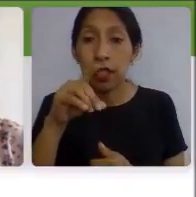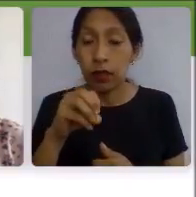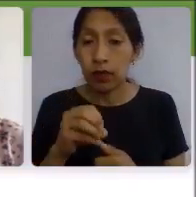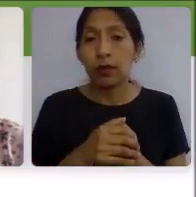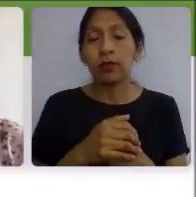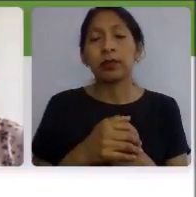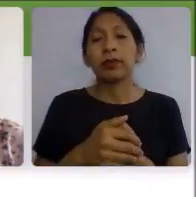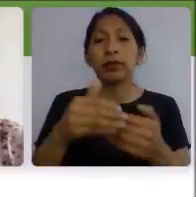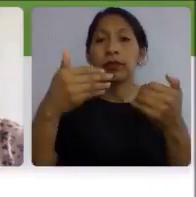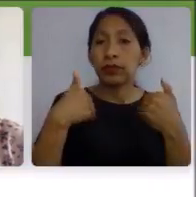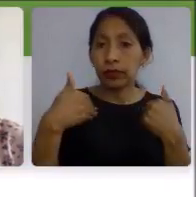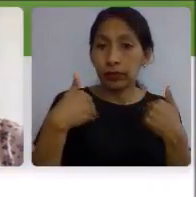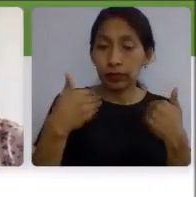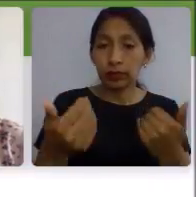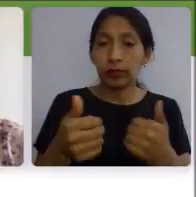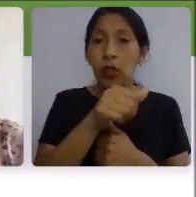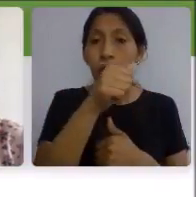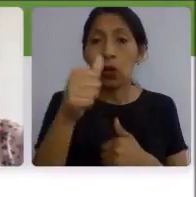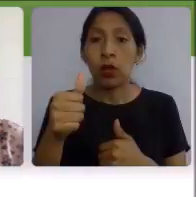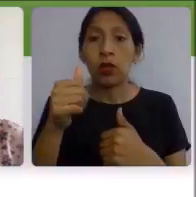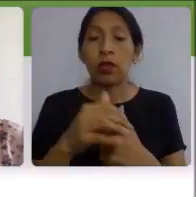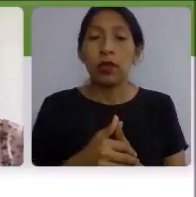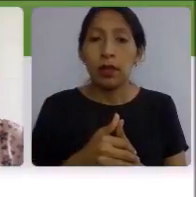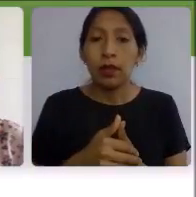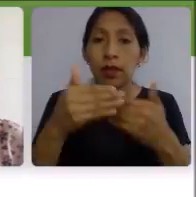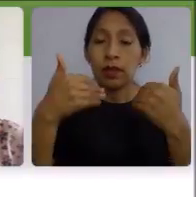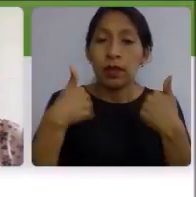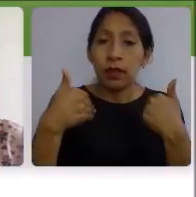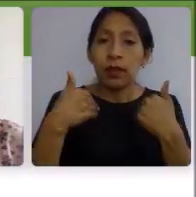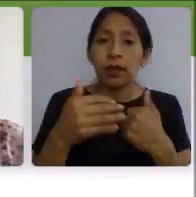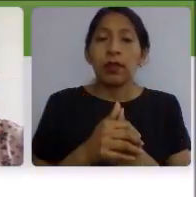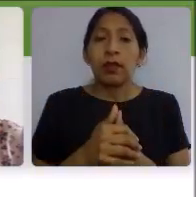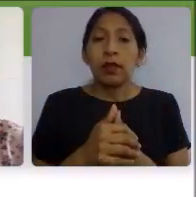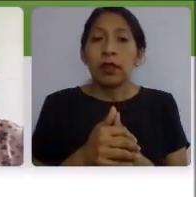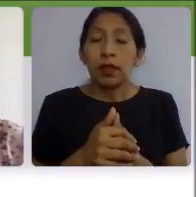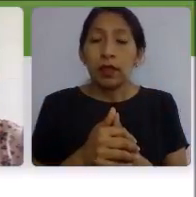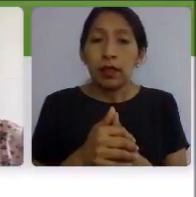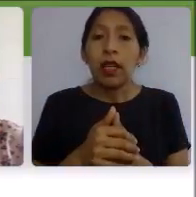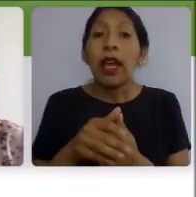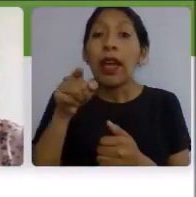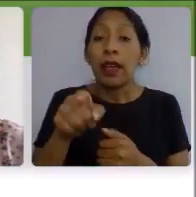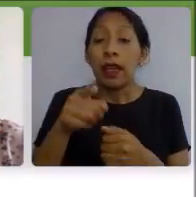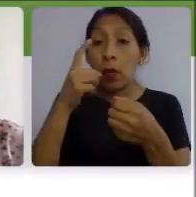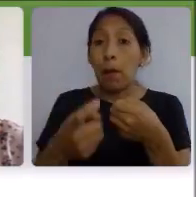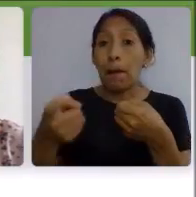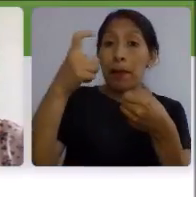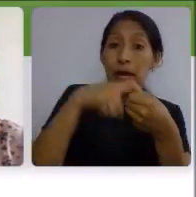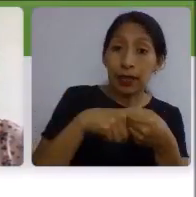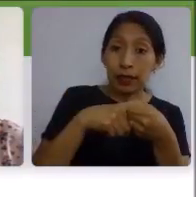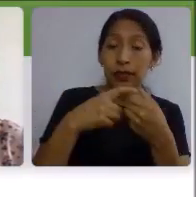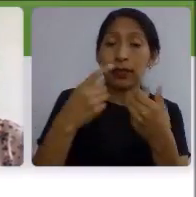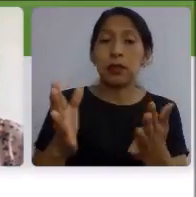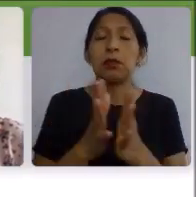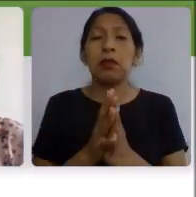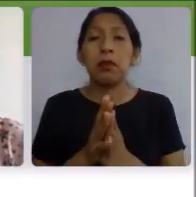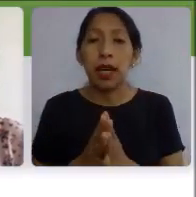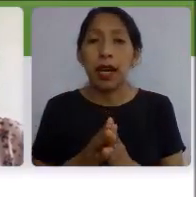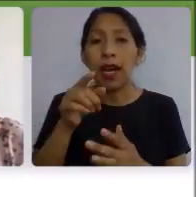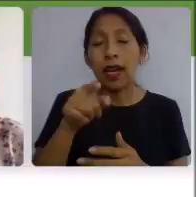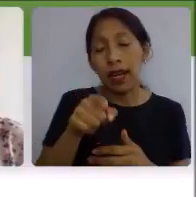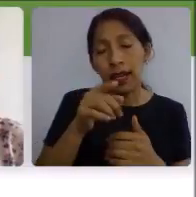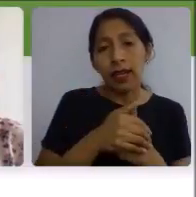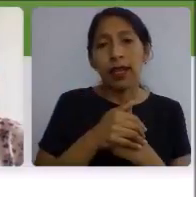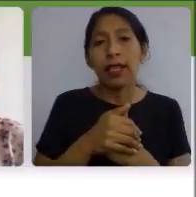Otro punto que también se tiene en cuenta es que ellos participan de un evento anual, que es el Bird